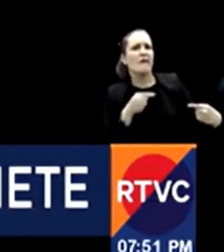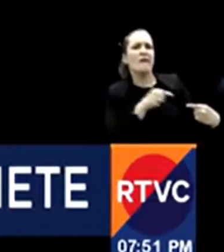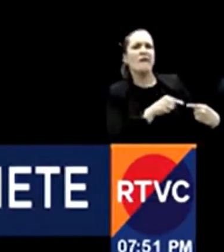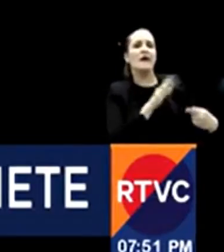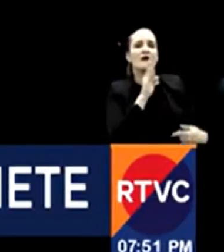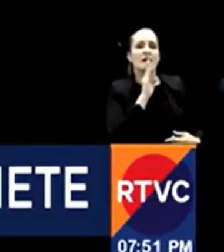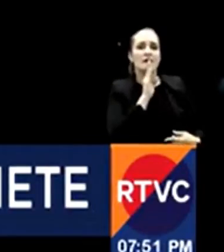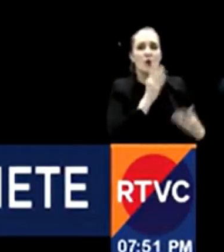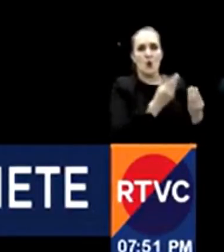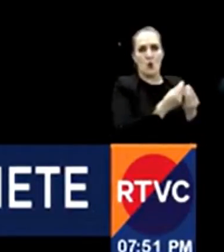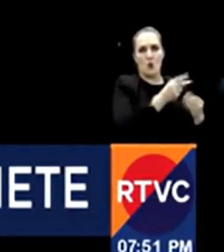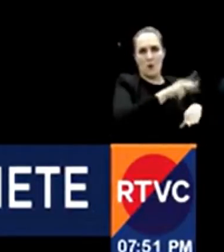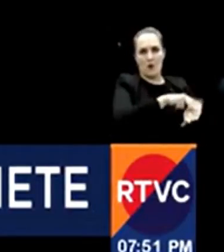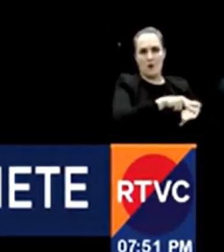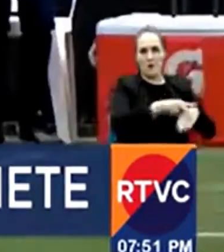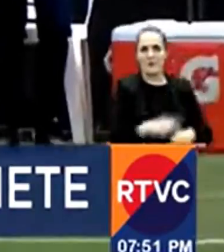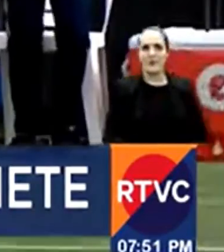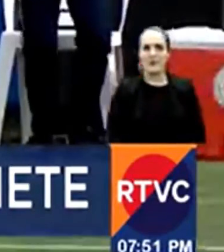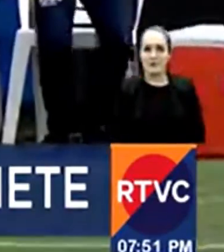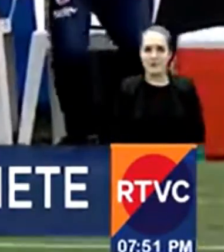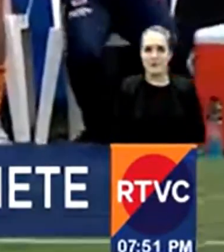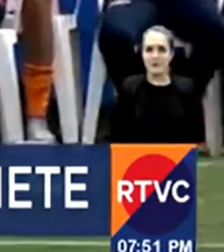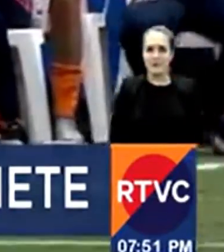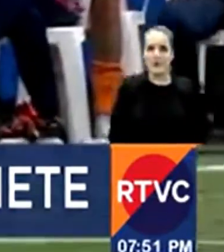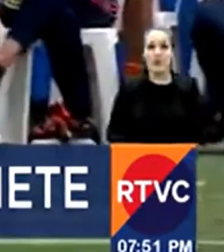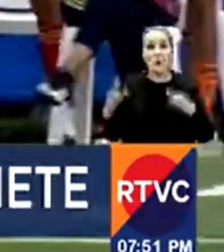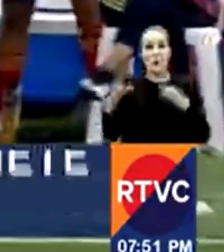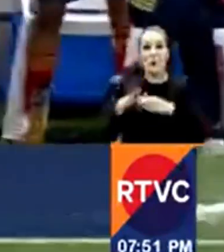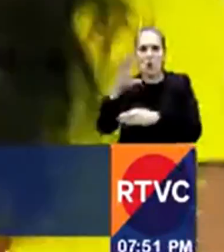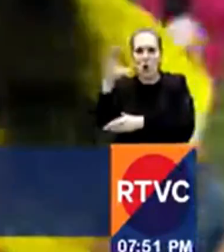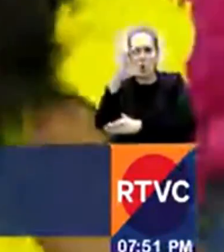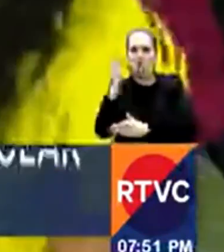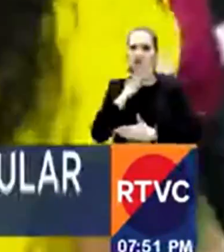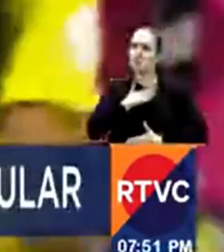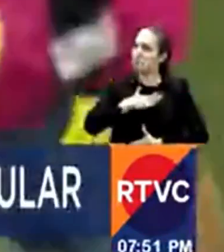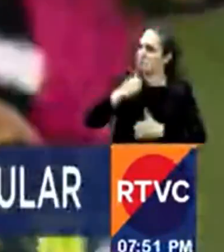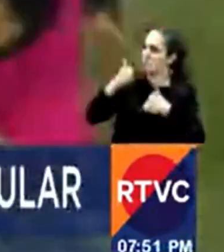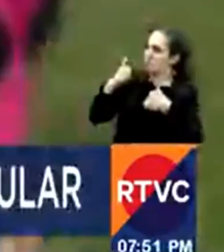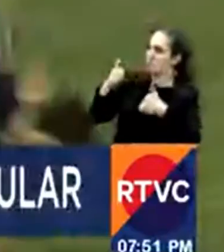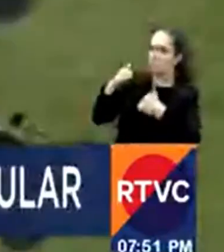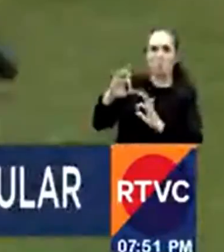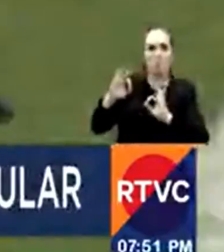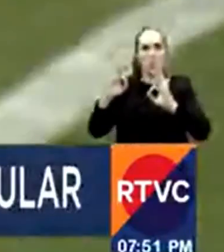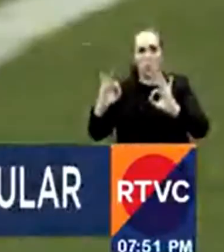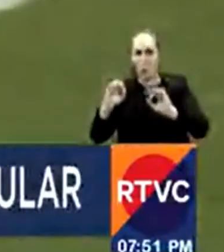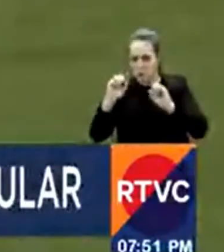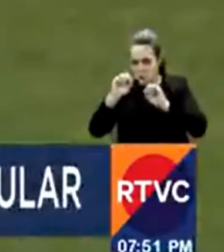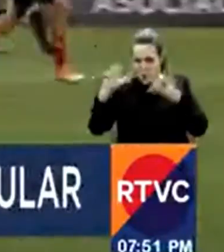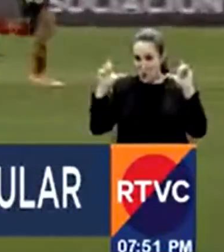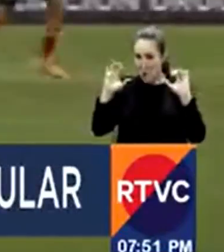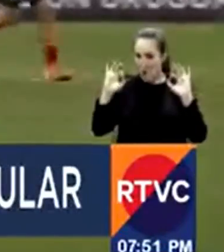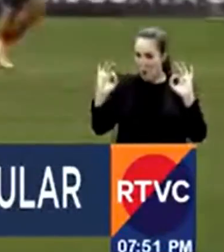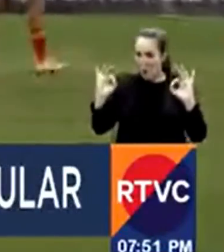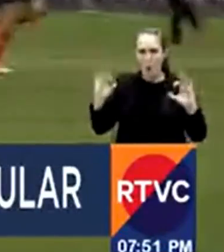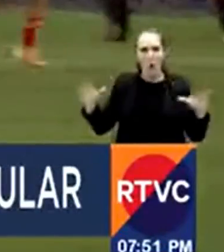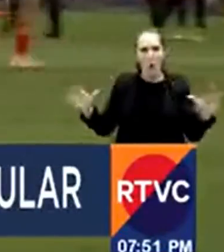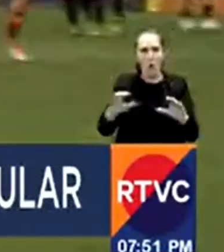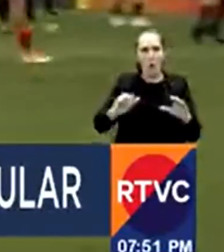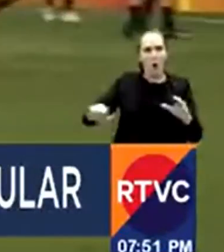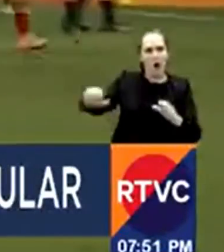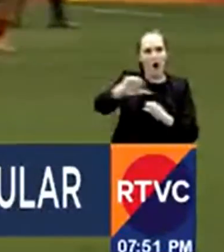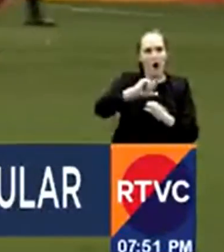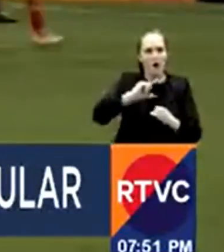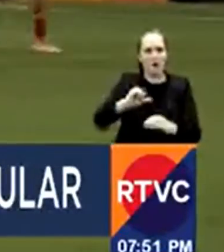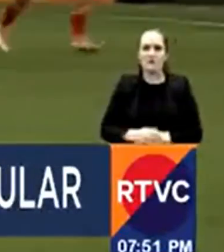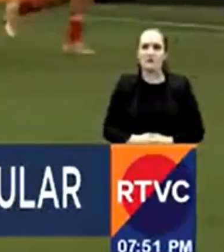será la Selección de Paraguay. El técnico Paniagua no solo está satisfecho, sino complacido y sorprendido por el trabajo de su selección.